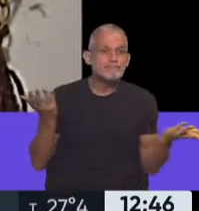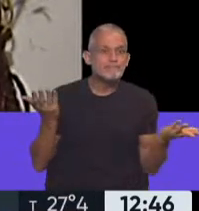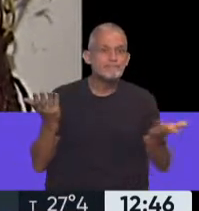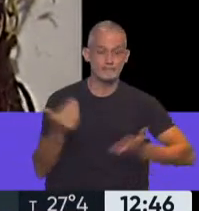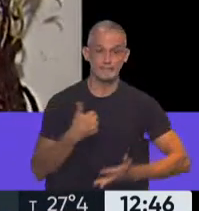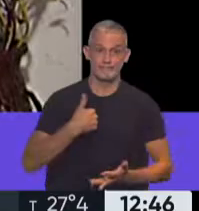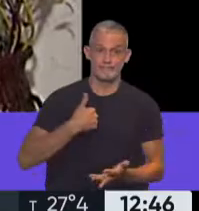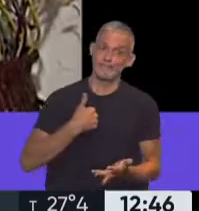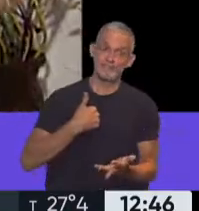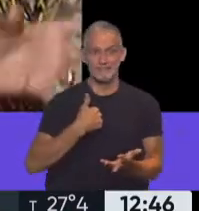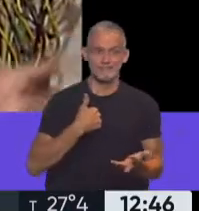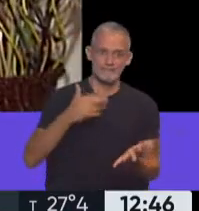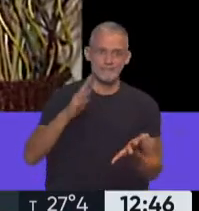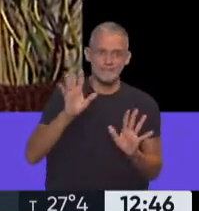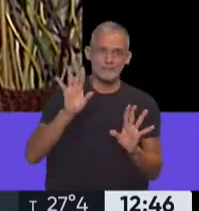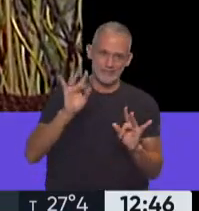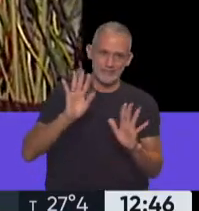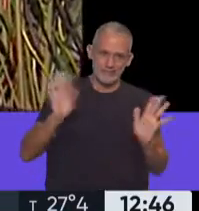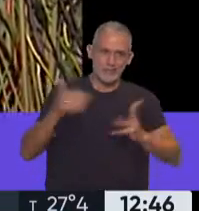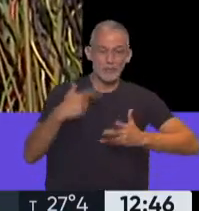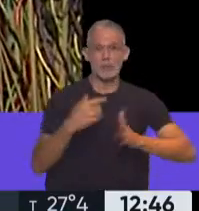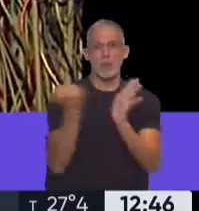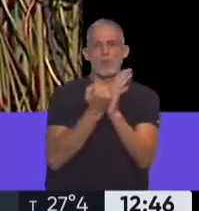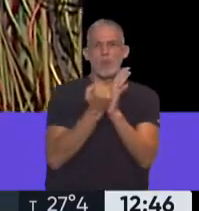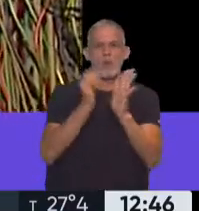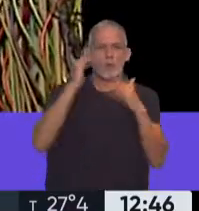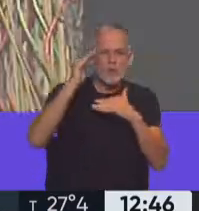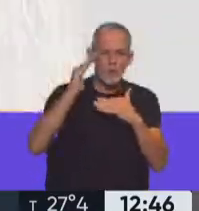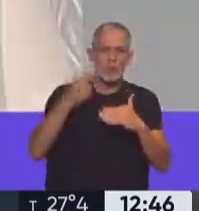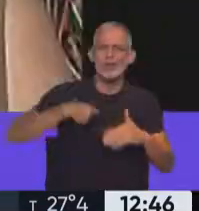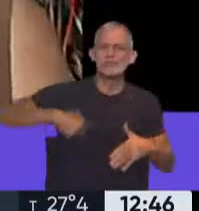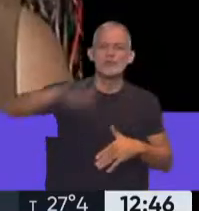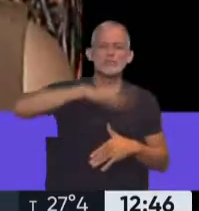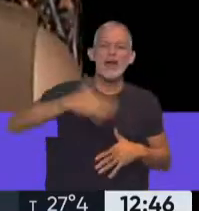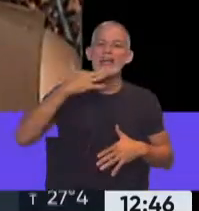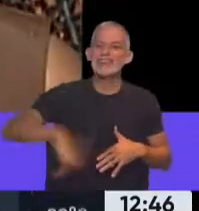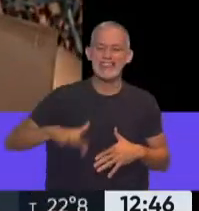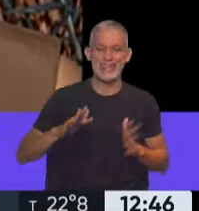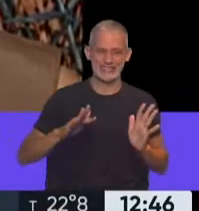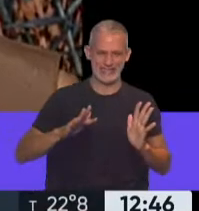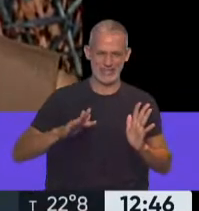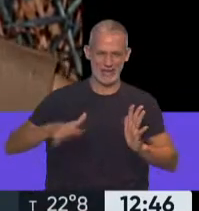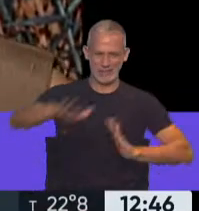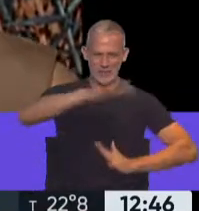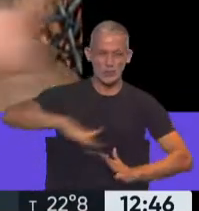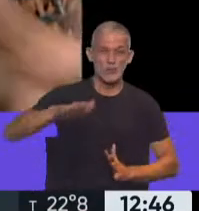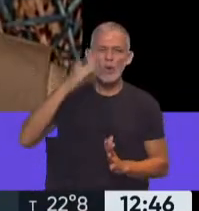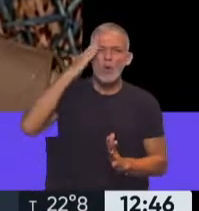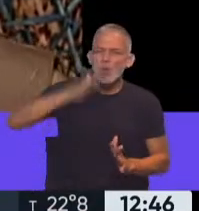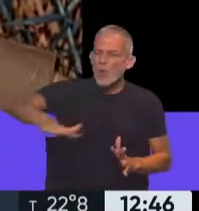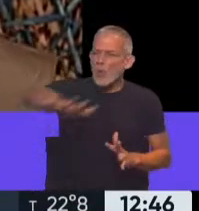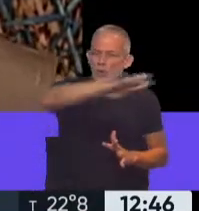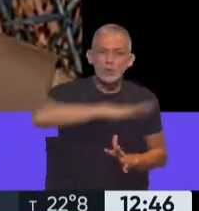allí viene un poquito a usar la rotulación para que la sociedad entienda comúnmente se conoce en la cultura